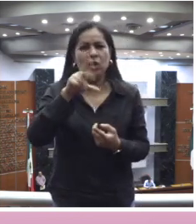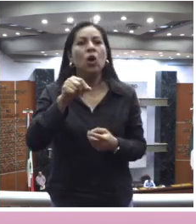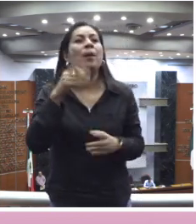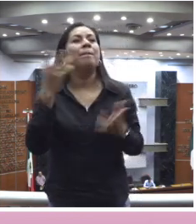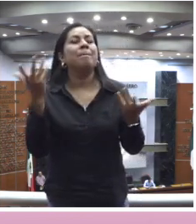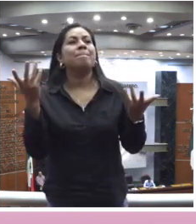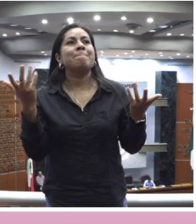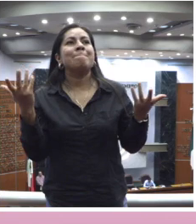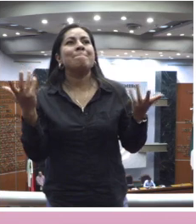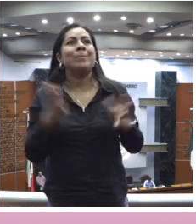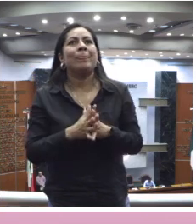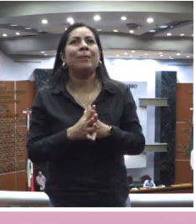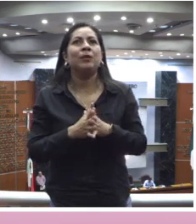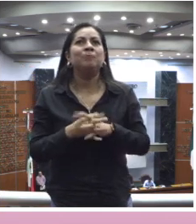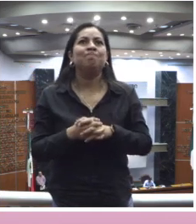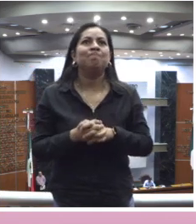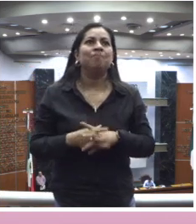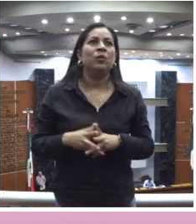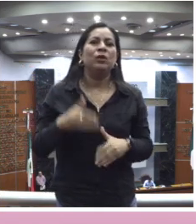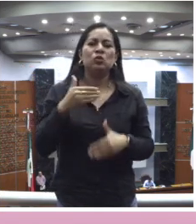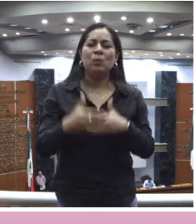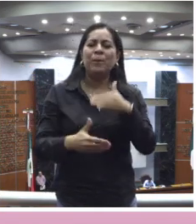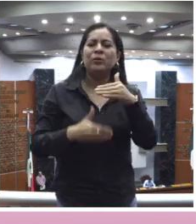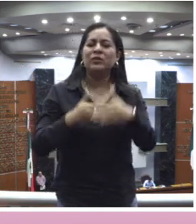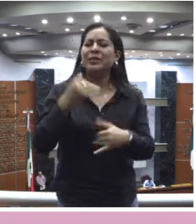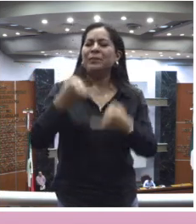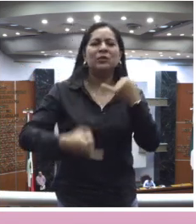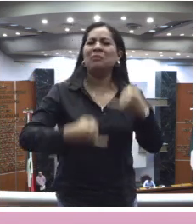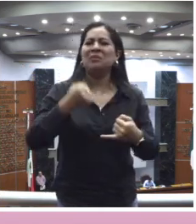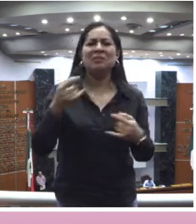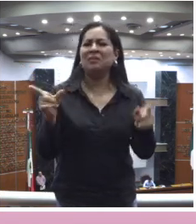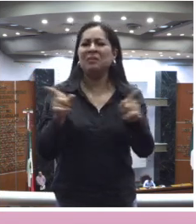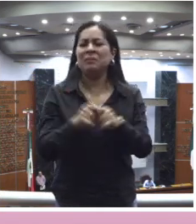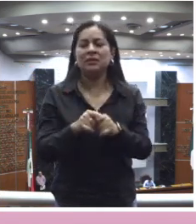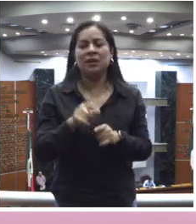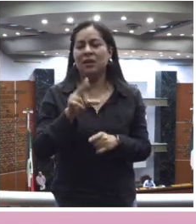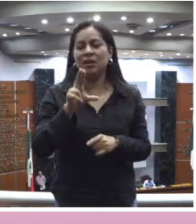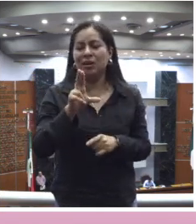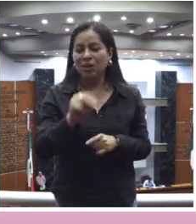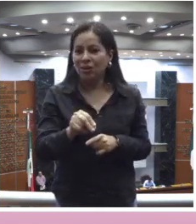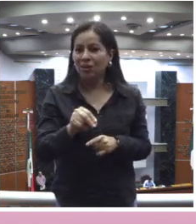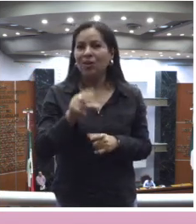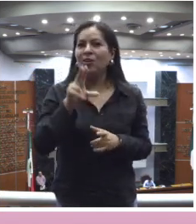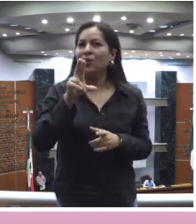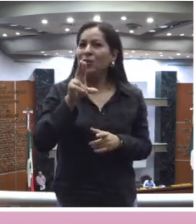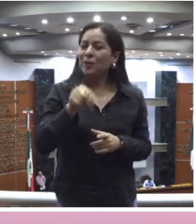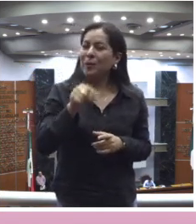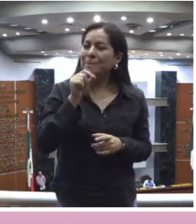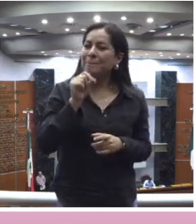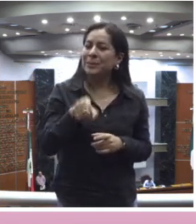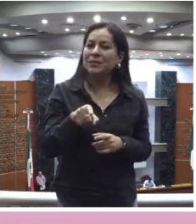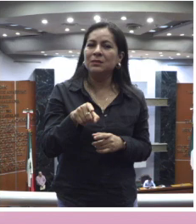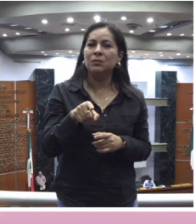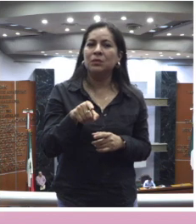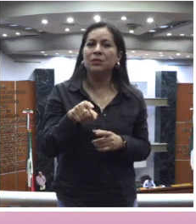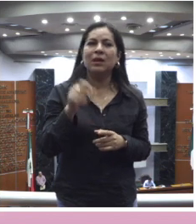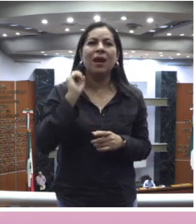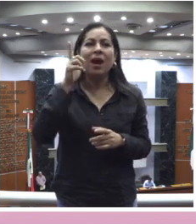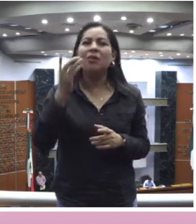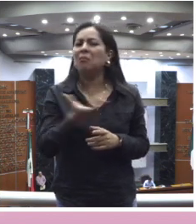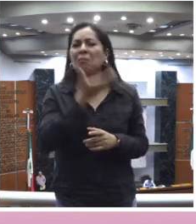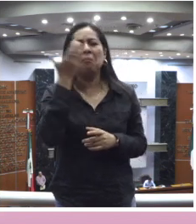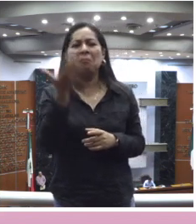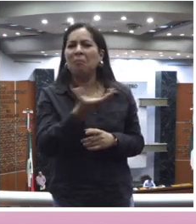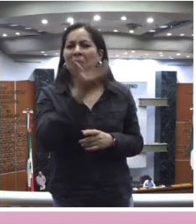se trata de un procedimiento jurídico. No se trata de algo